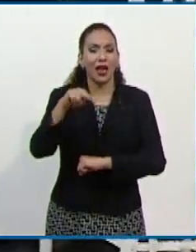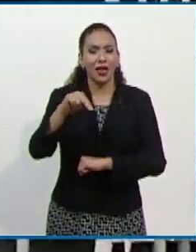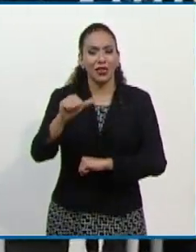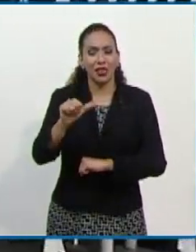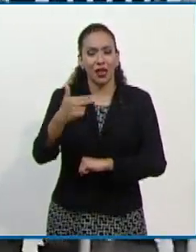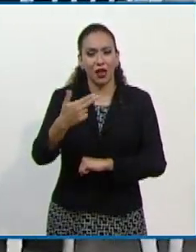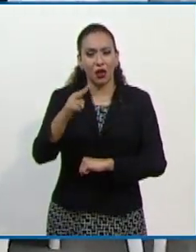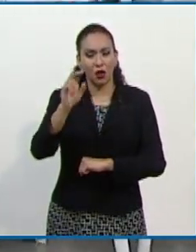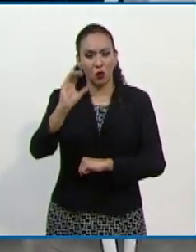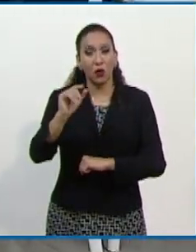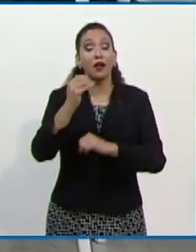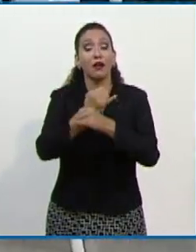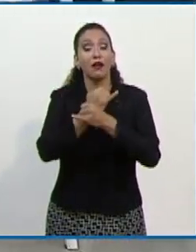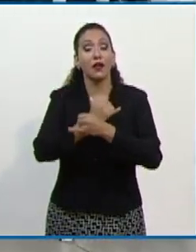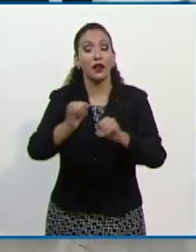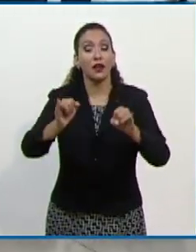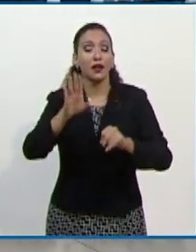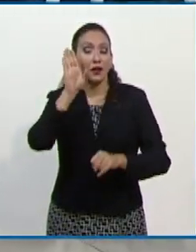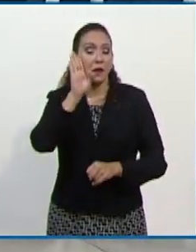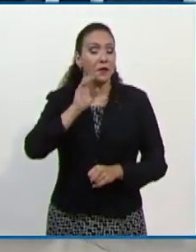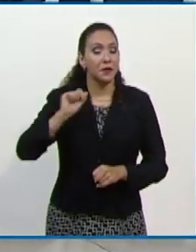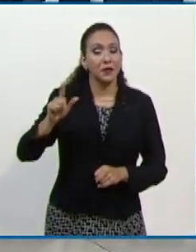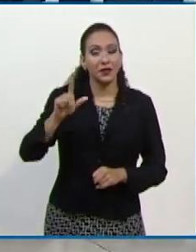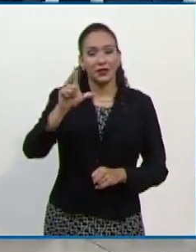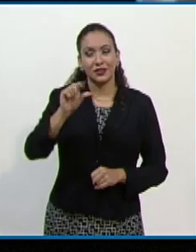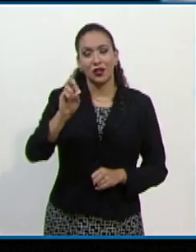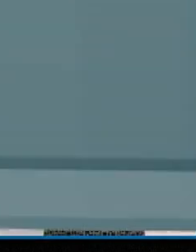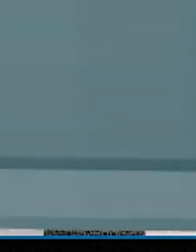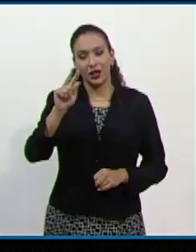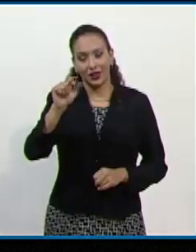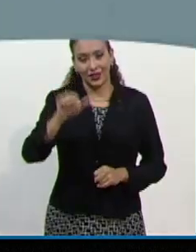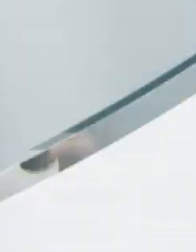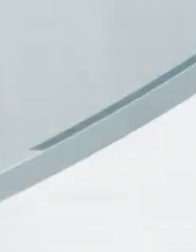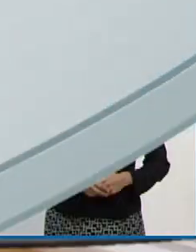será inaugurado por la ministra Loreta Ortiz Alf.